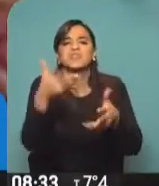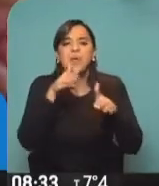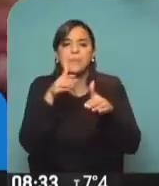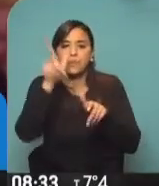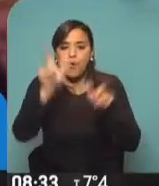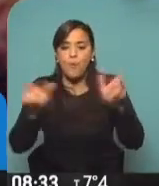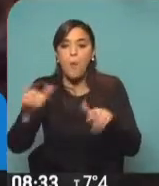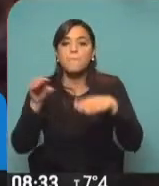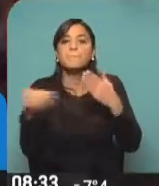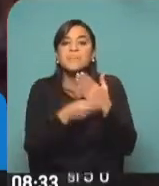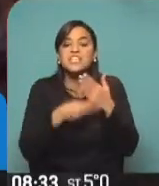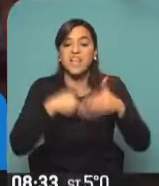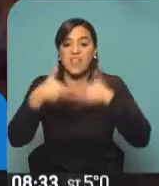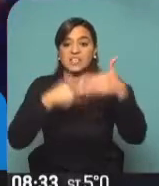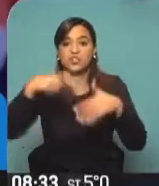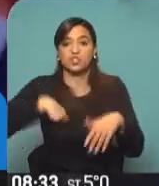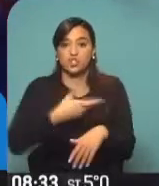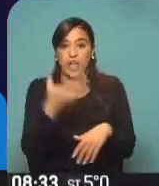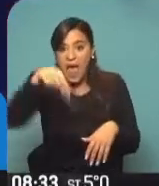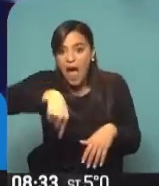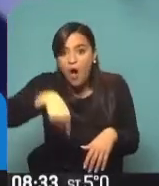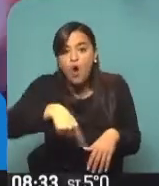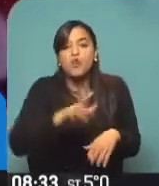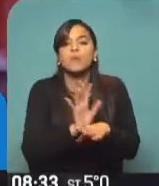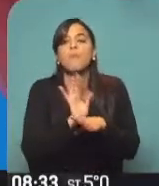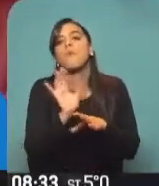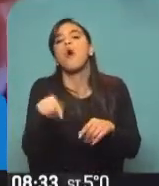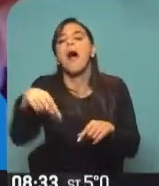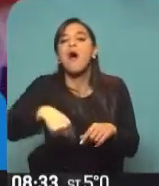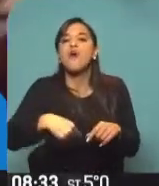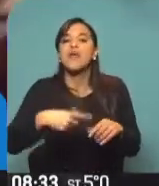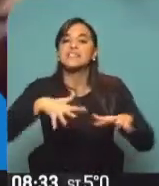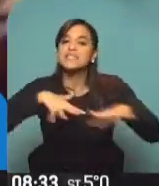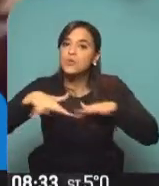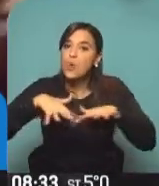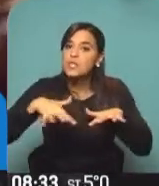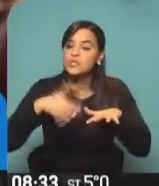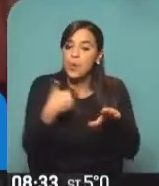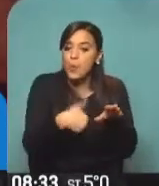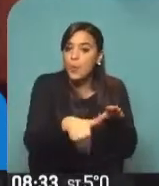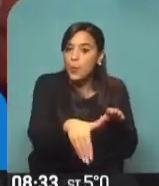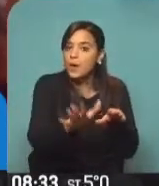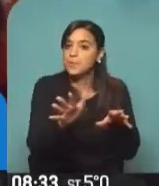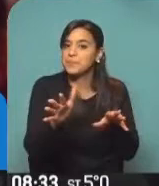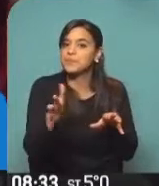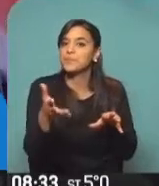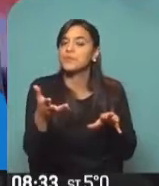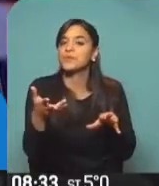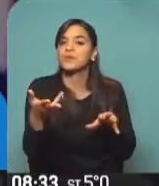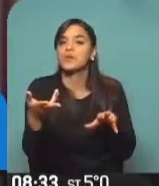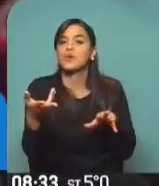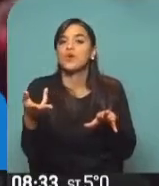ministra de desarrollo social en estos momentos donde las temperaturas por lo menos para los próximos días van a estar